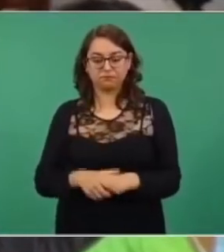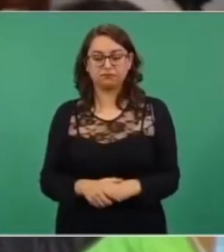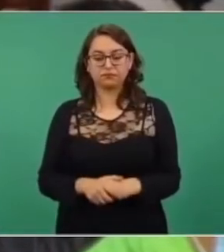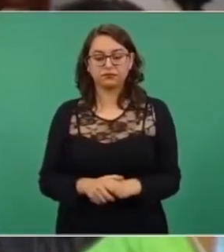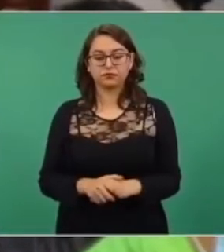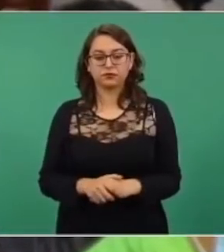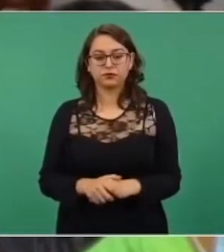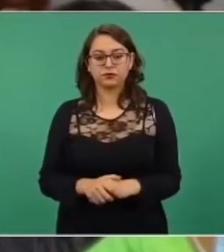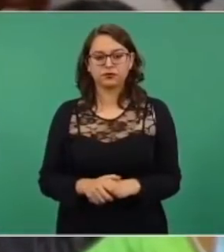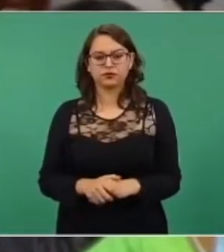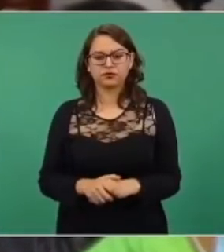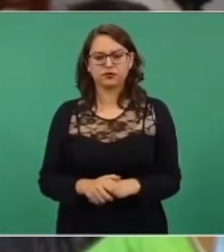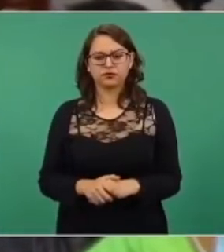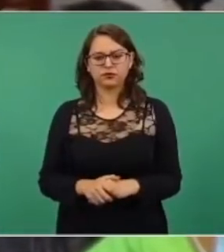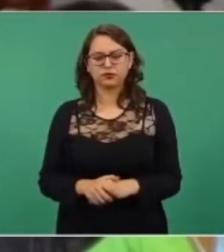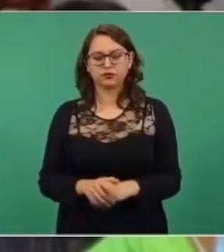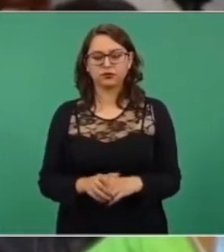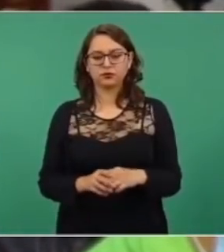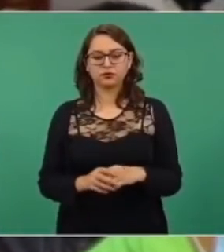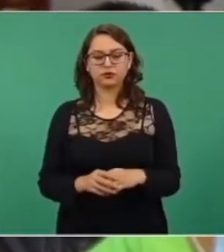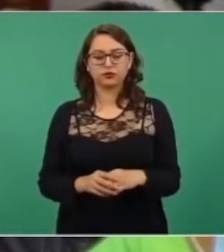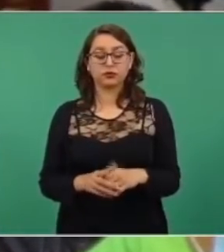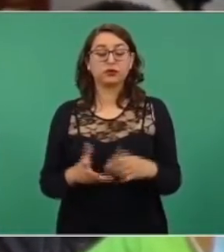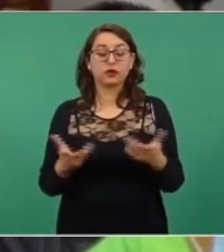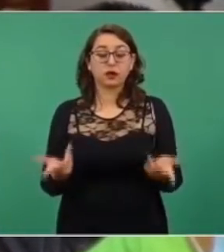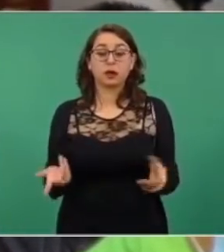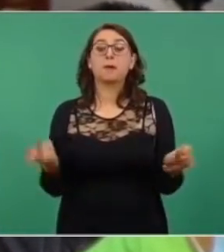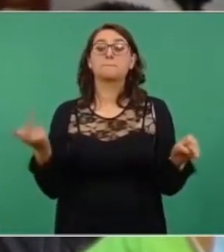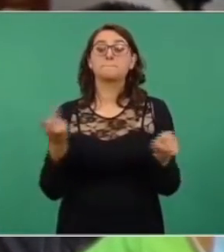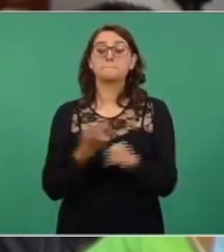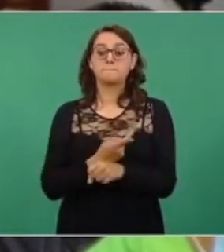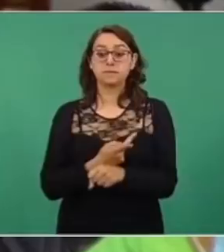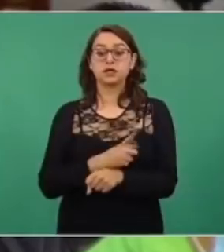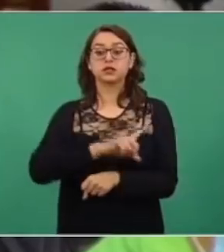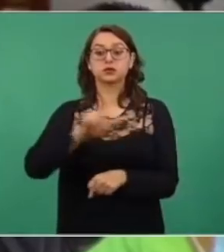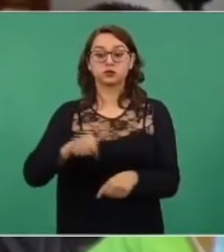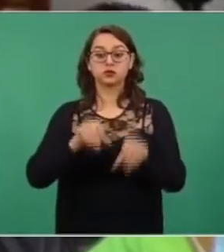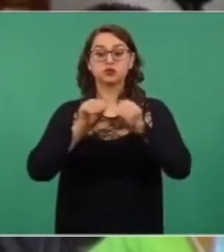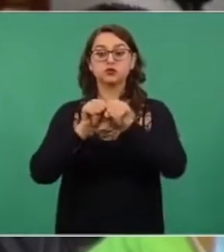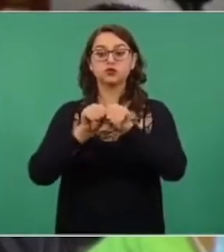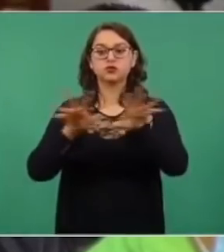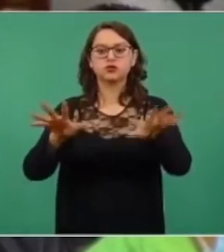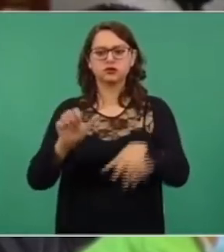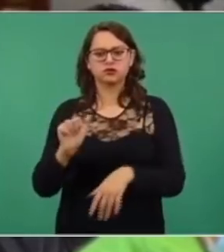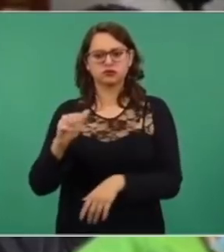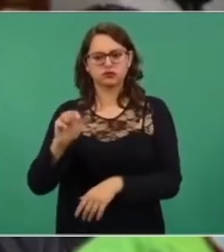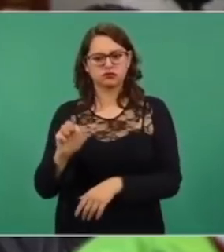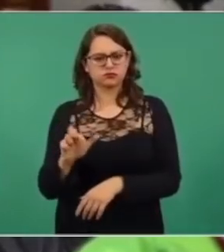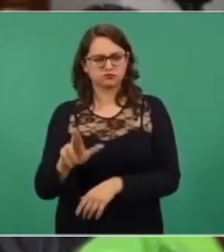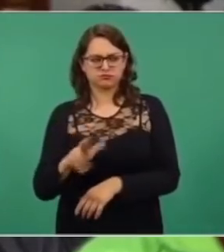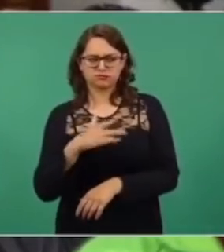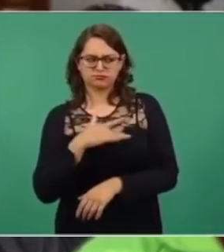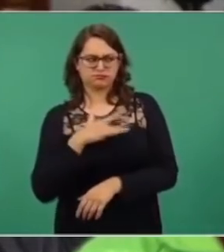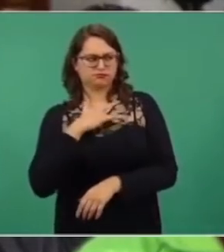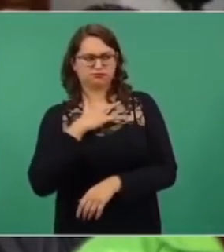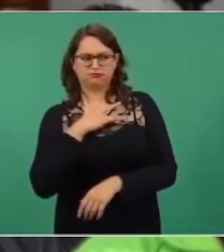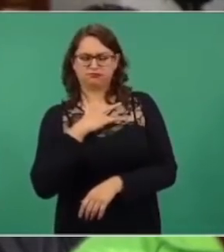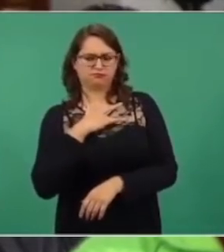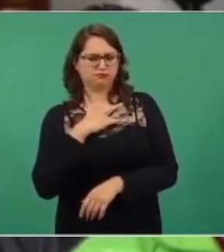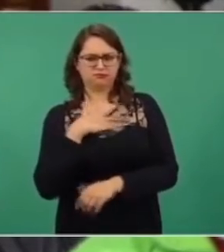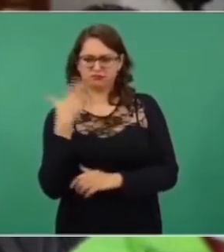el último día de la publicación, varios integrantes de la AMIB pusieron comentarios contundentes y